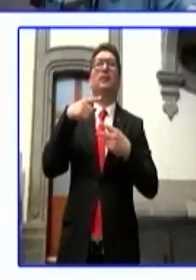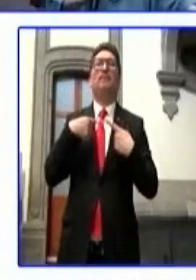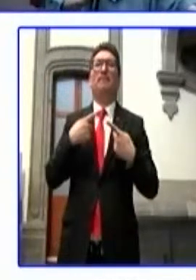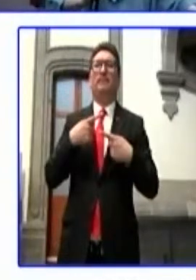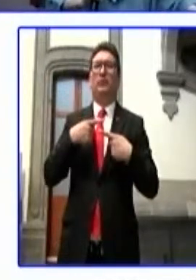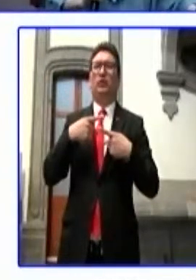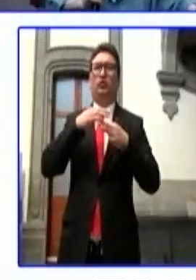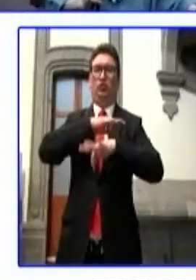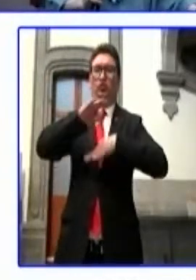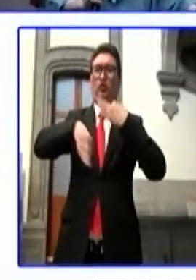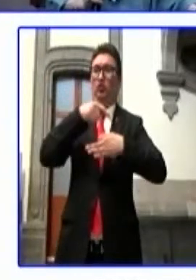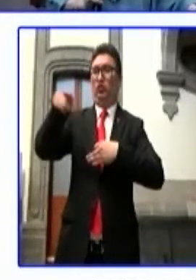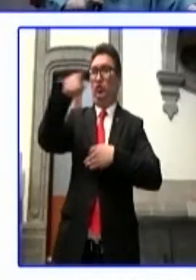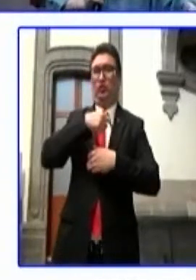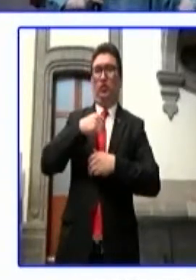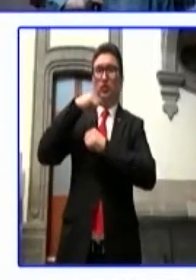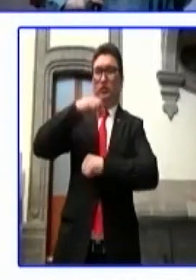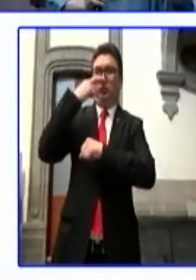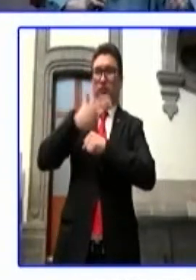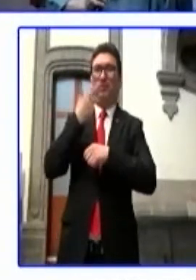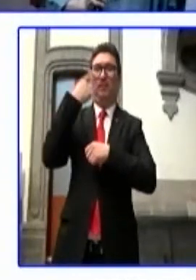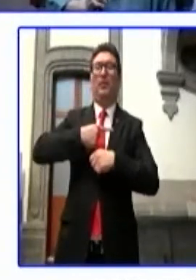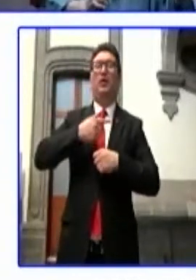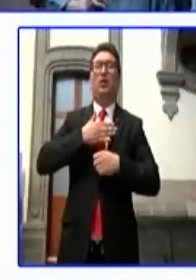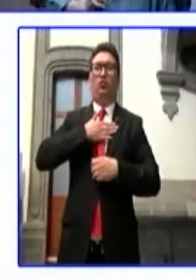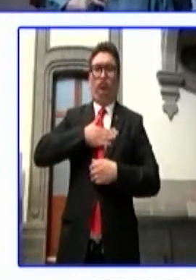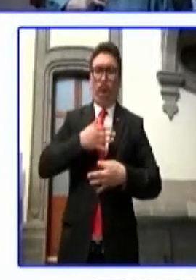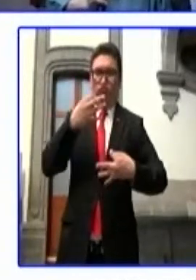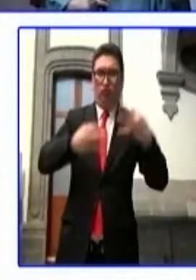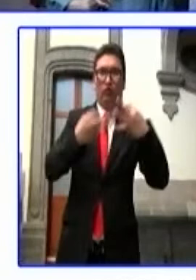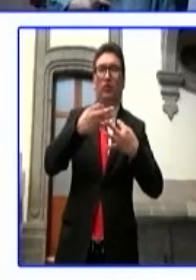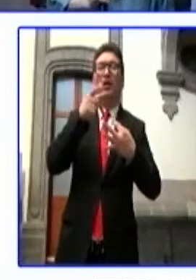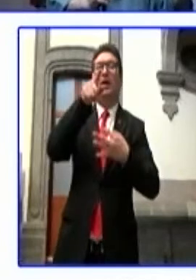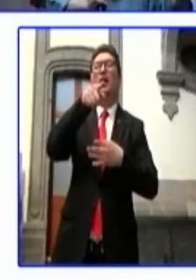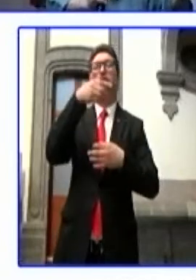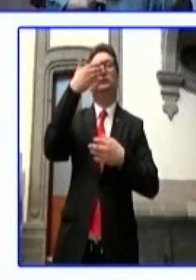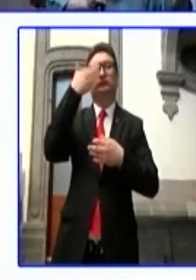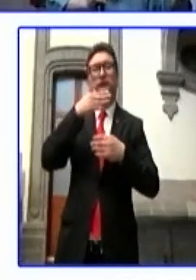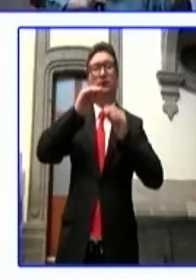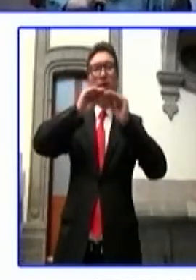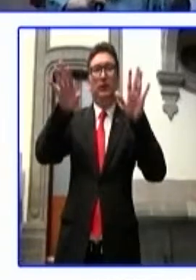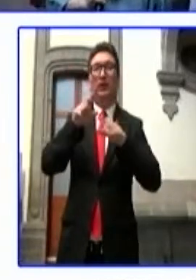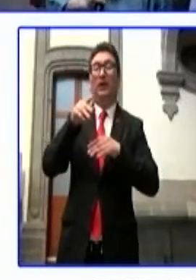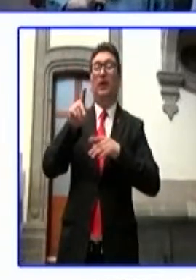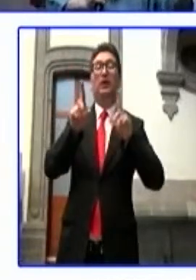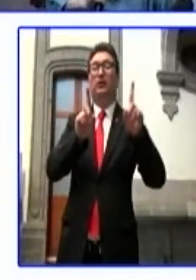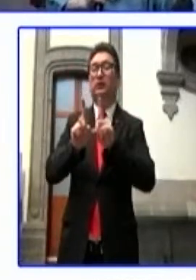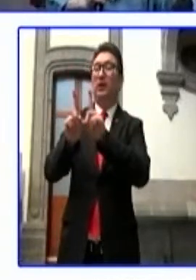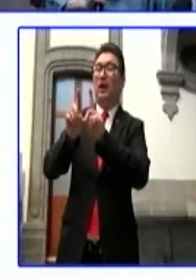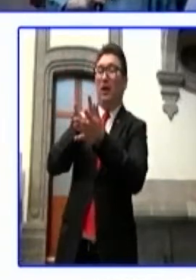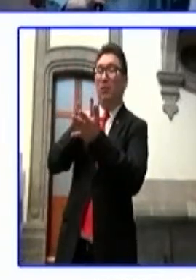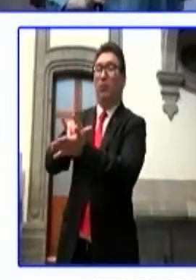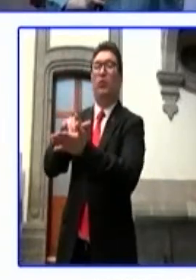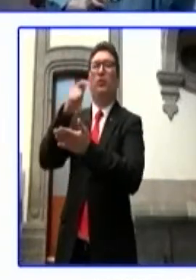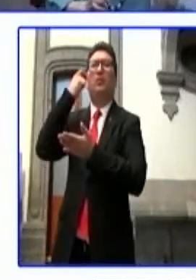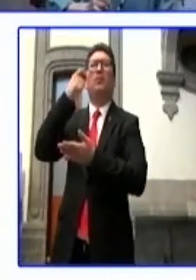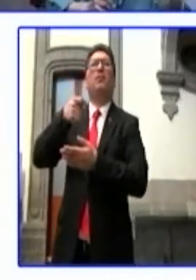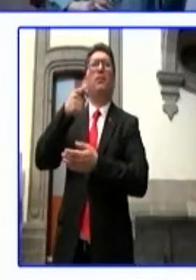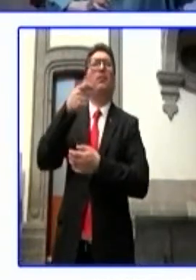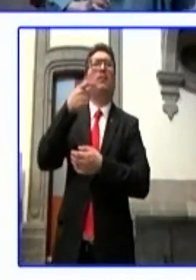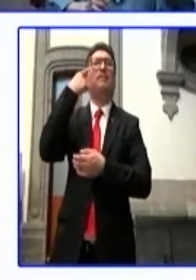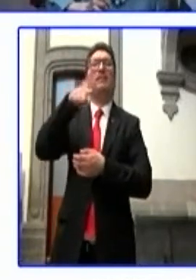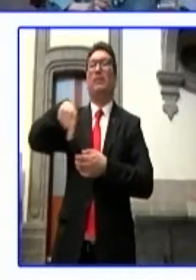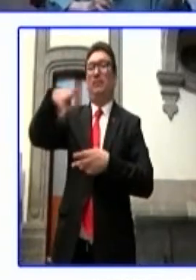que ejercen la justicia. Esas salvaguardas son para que la persona con discapacidad y esas ayudas